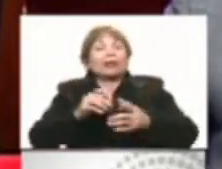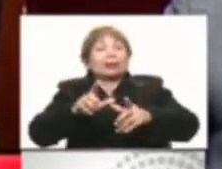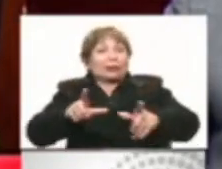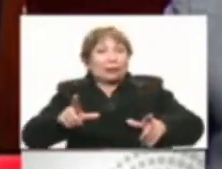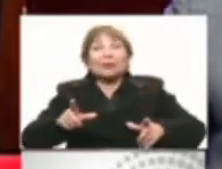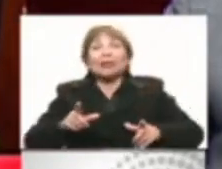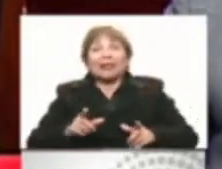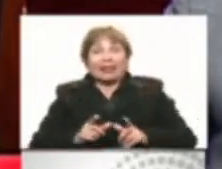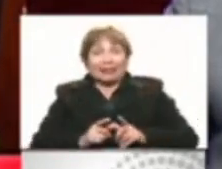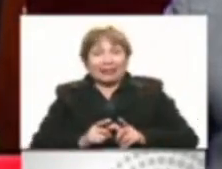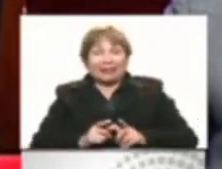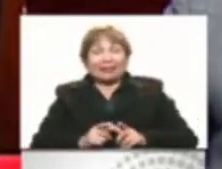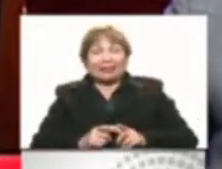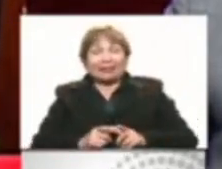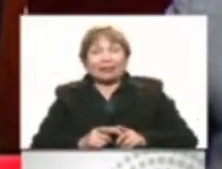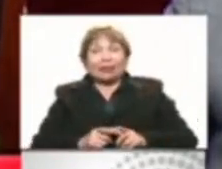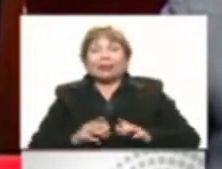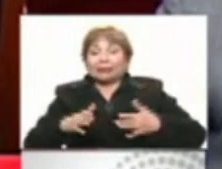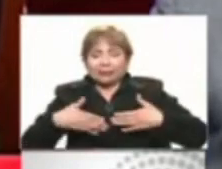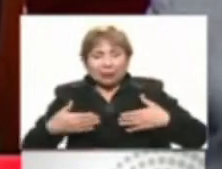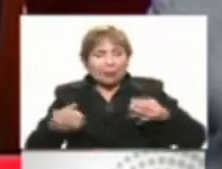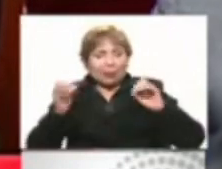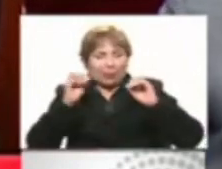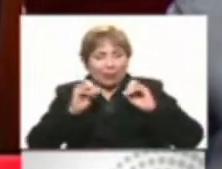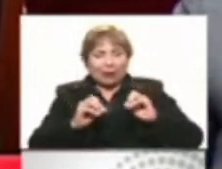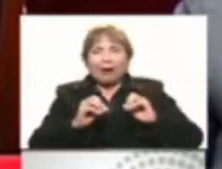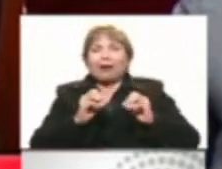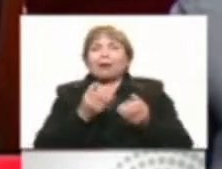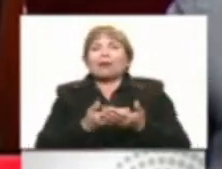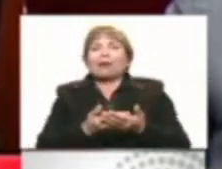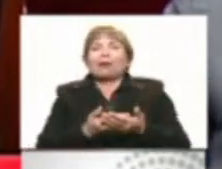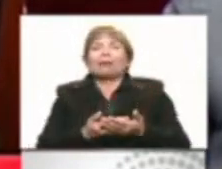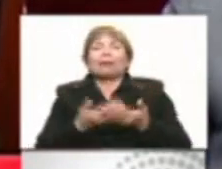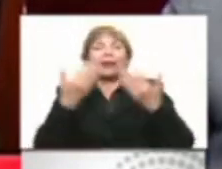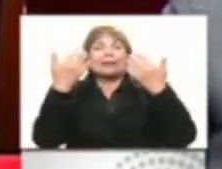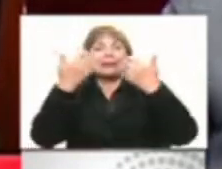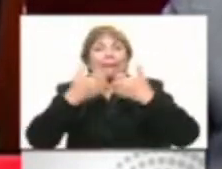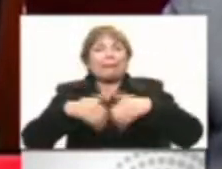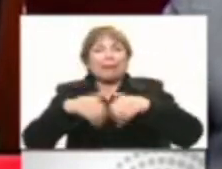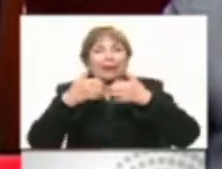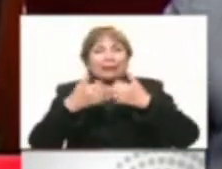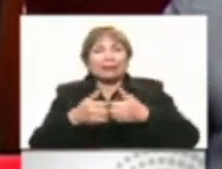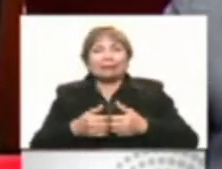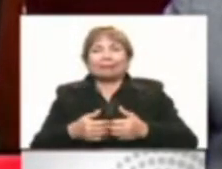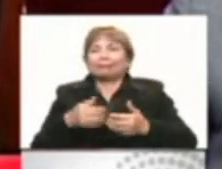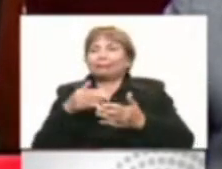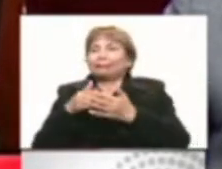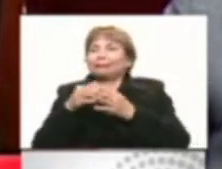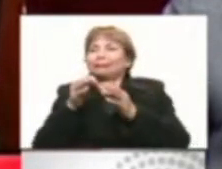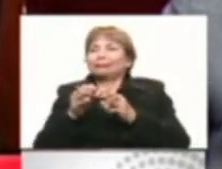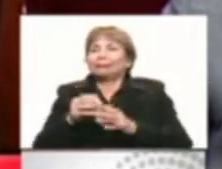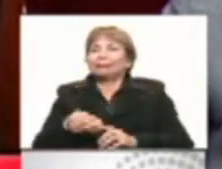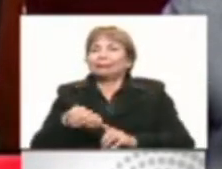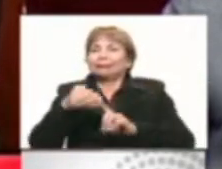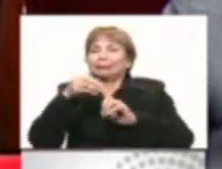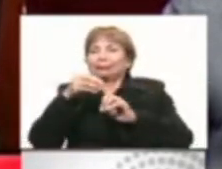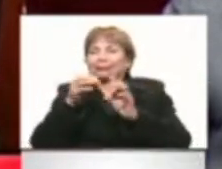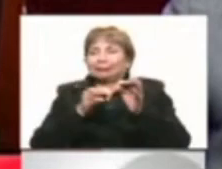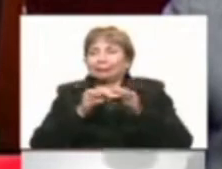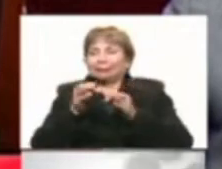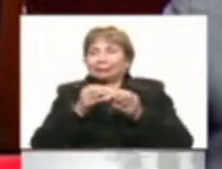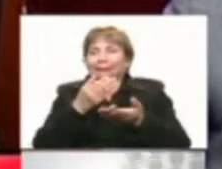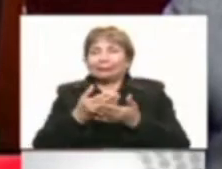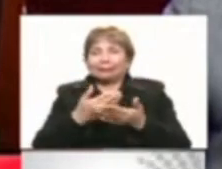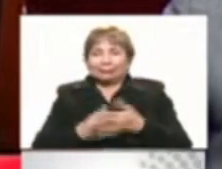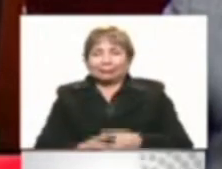cuales directamente el Estado se pone en conexión con las empresas privadas para resolver las trabas específicas que impiden el